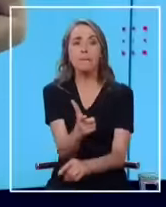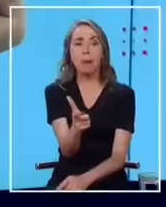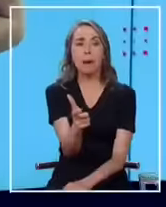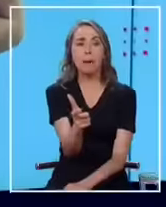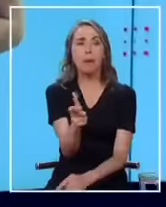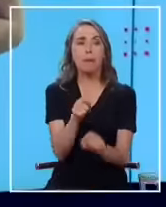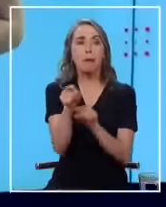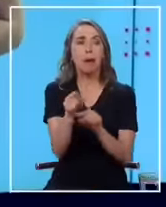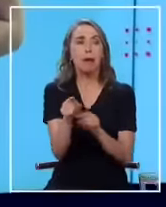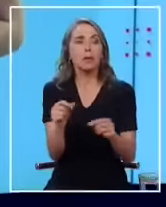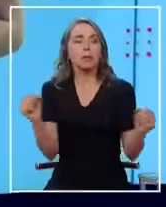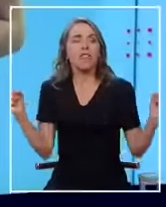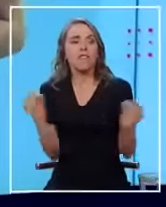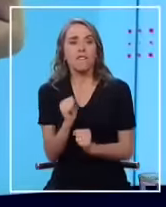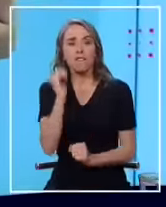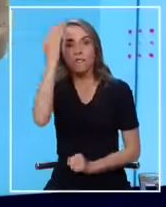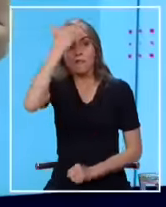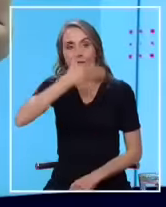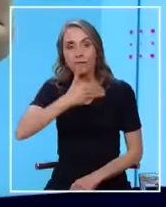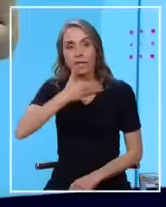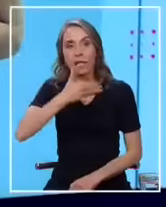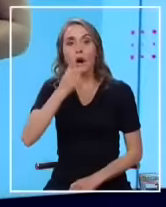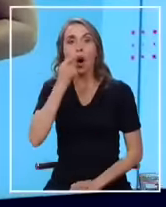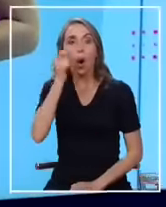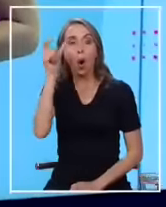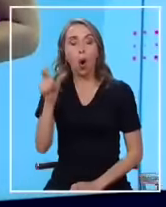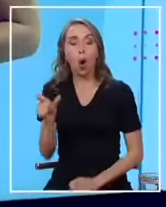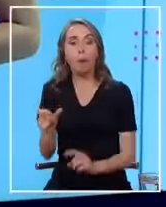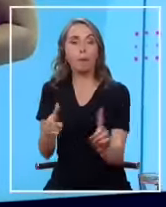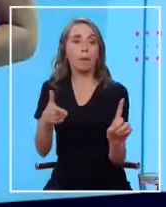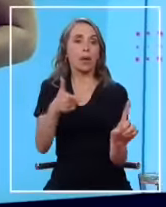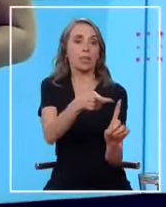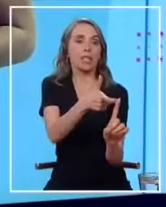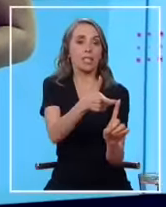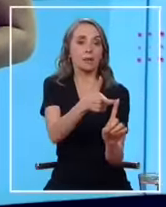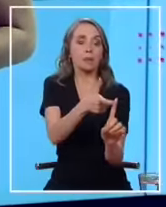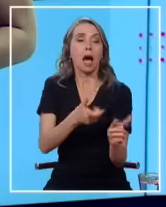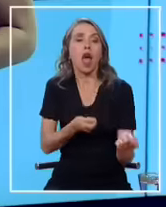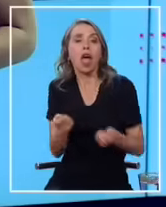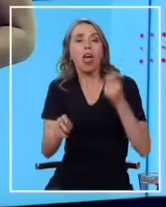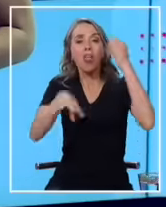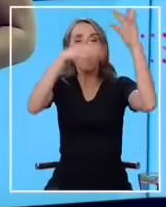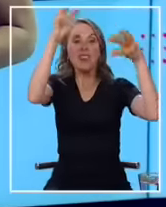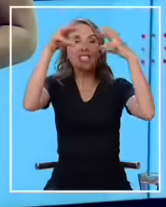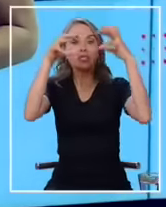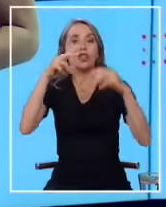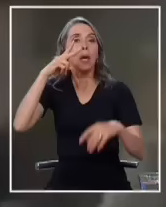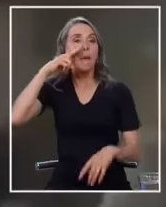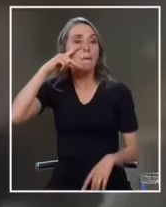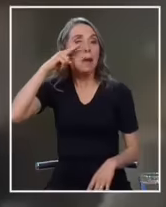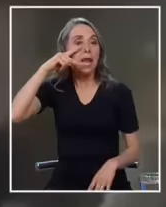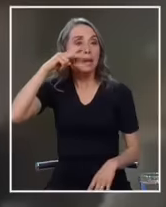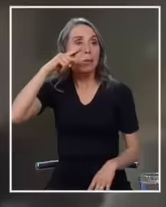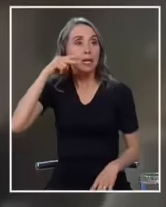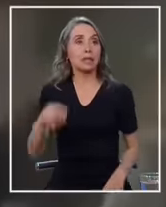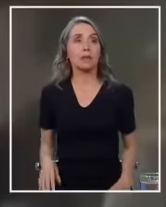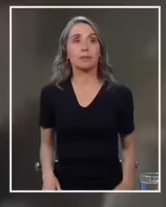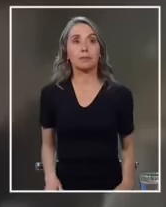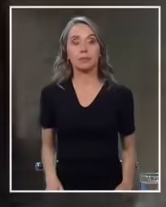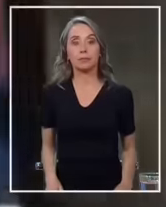Con absoluta frialdad, así un hombre le disparó a otro al interior de una discoteca en Melipilla.